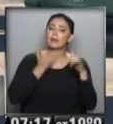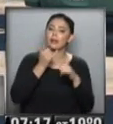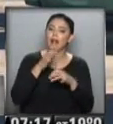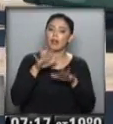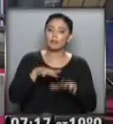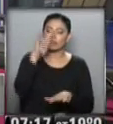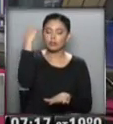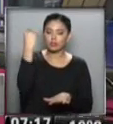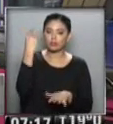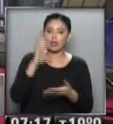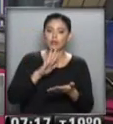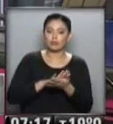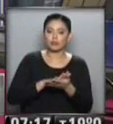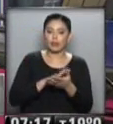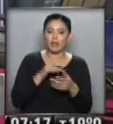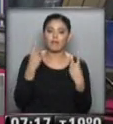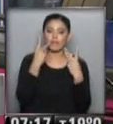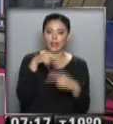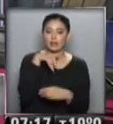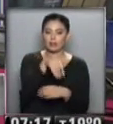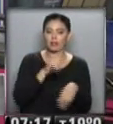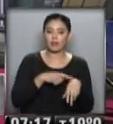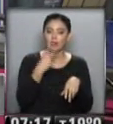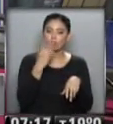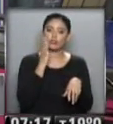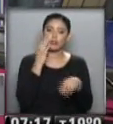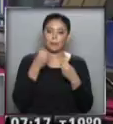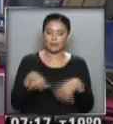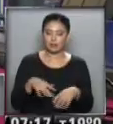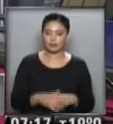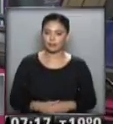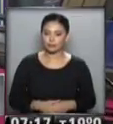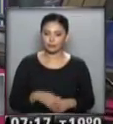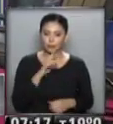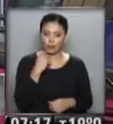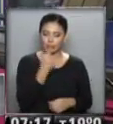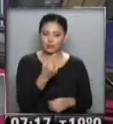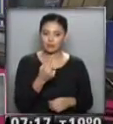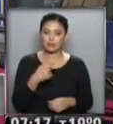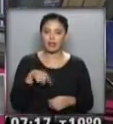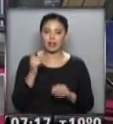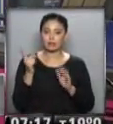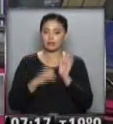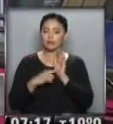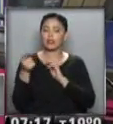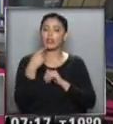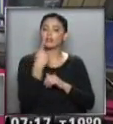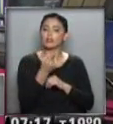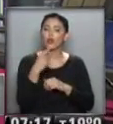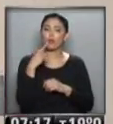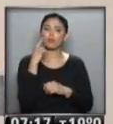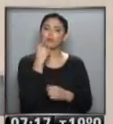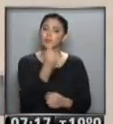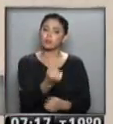nacional en el sector de larga distancia comenzará a las 14 de hoy jueves. El dirigente gremial sostuvo que la protesta fue decidida ante